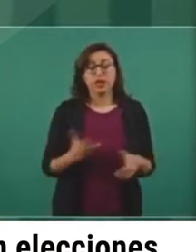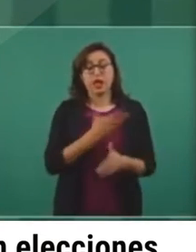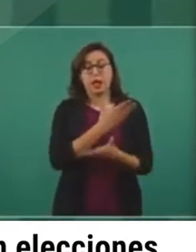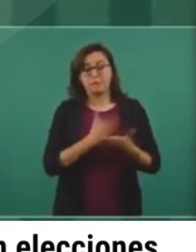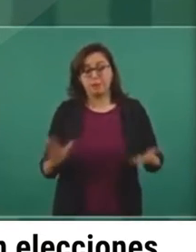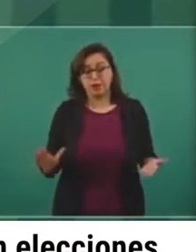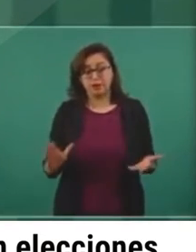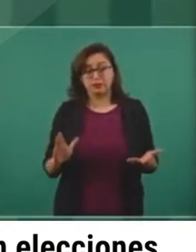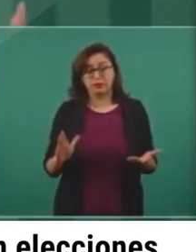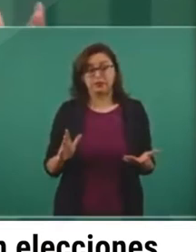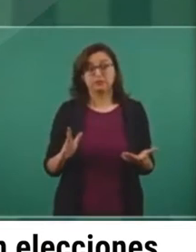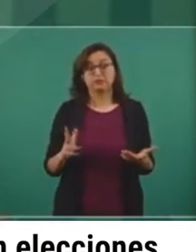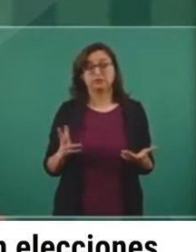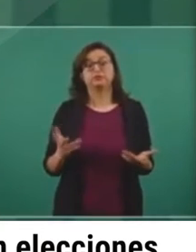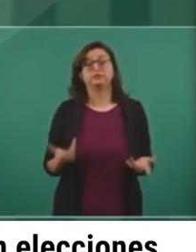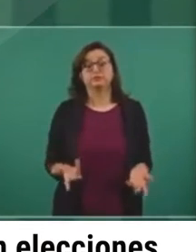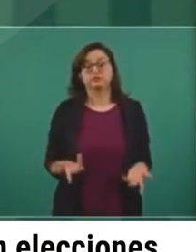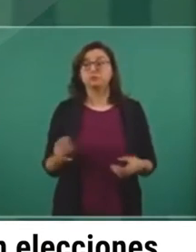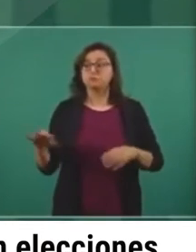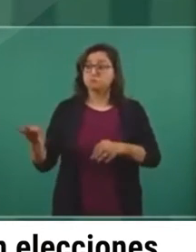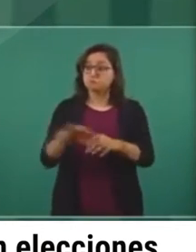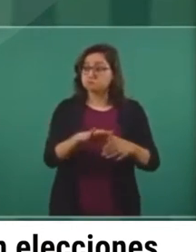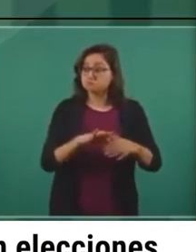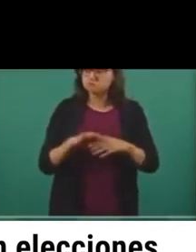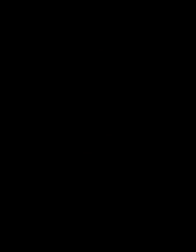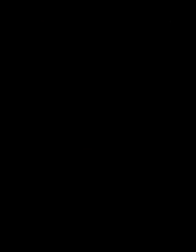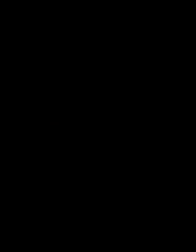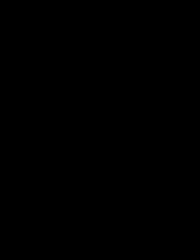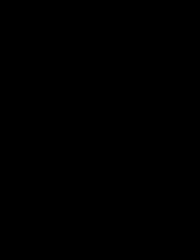mayor cantidad de diputados con respecto a la elección pasada.